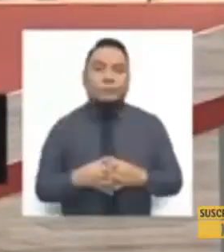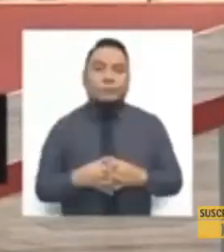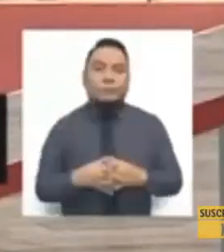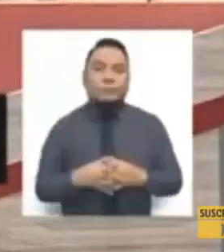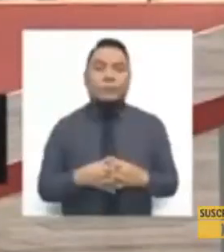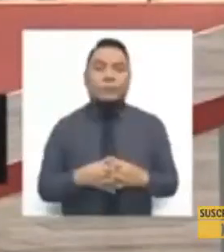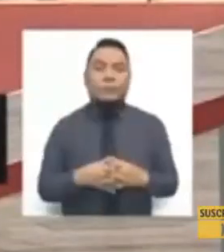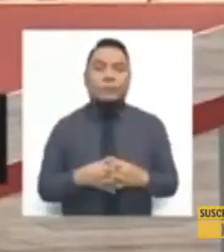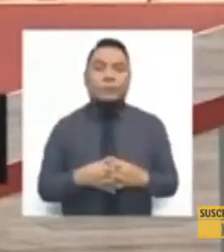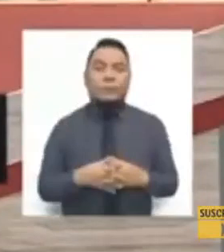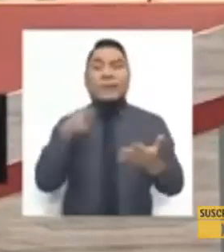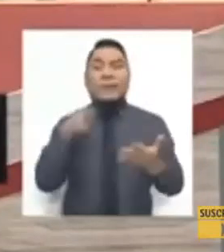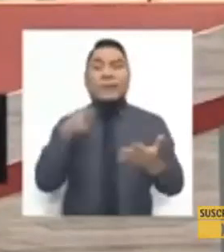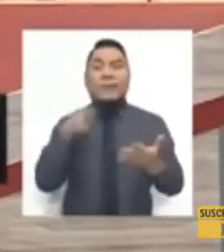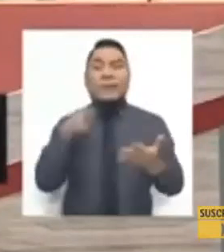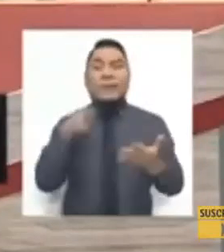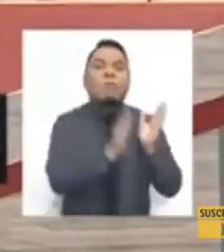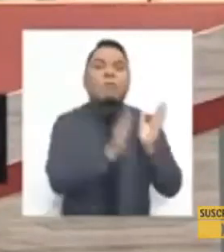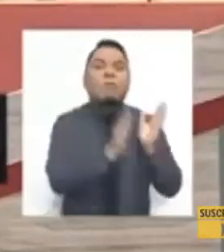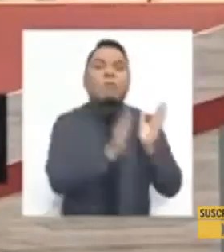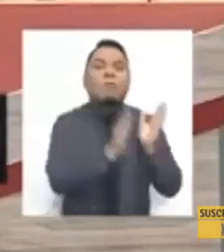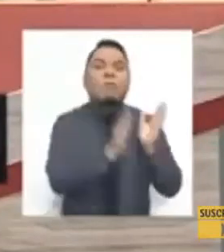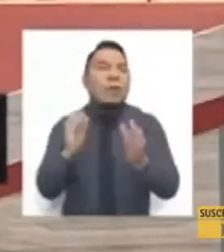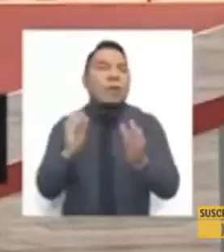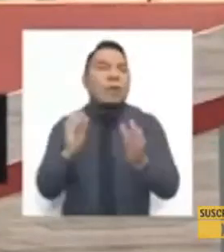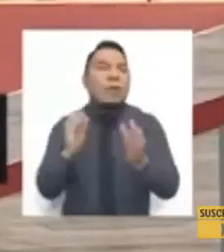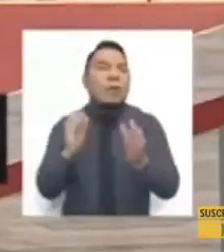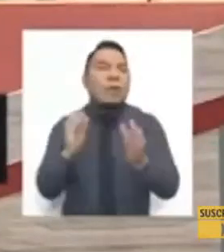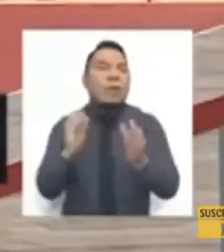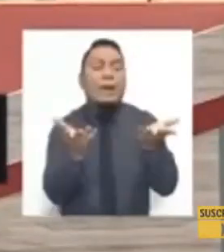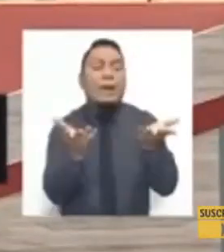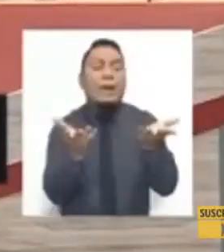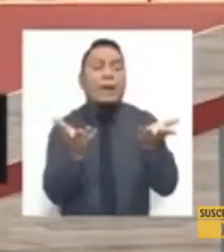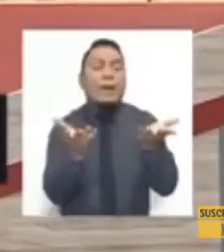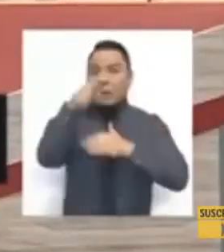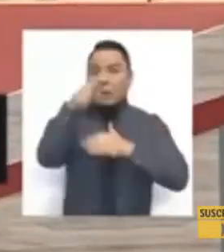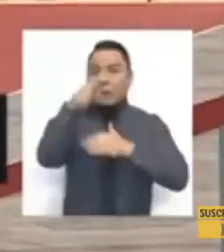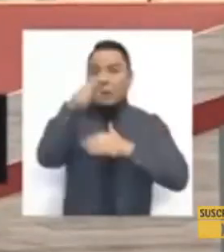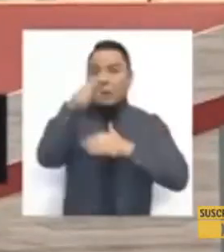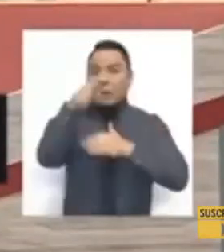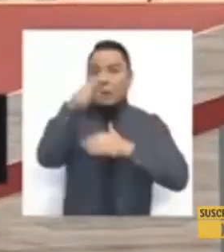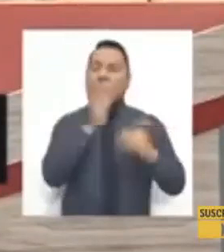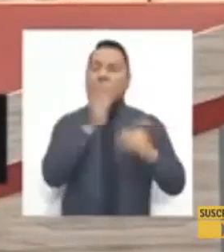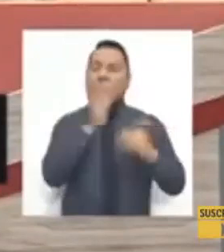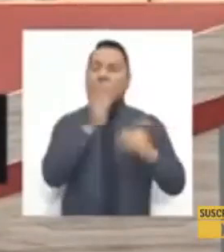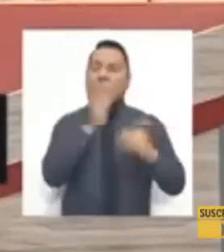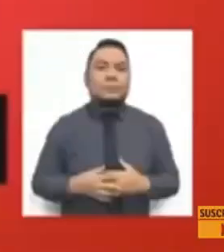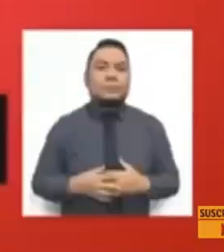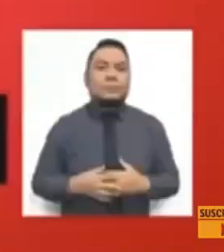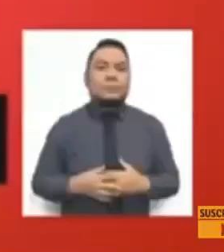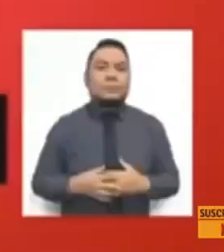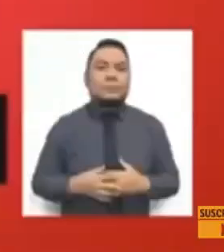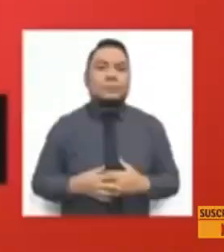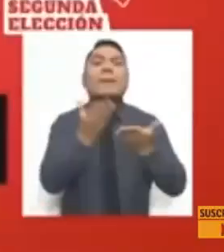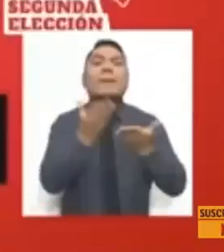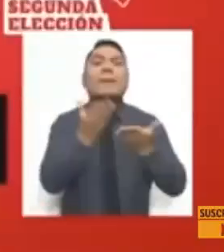Respecto a la dinámica o metodología del debate, a continuación un video para poder comprender mejor esta.